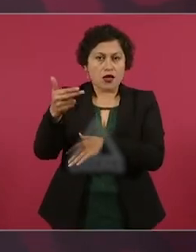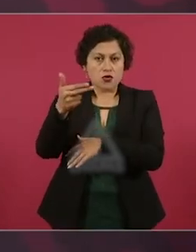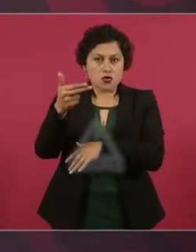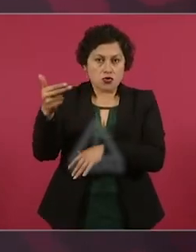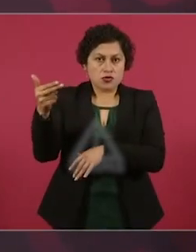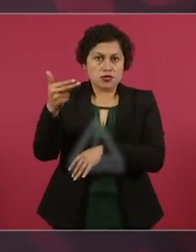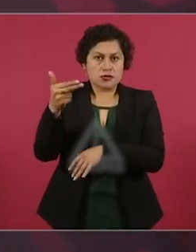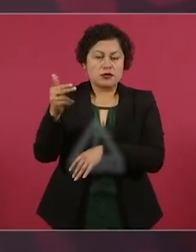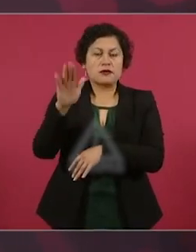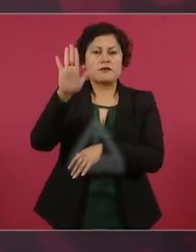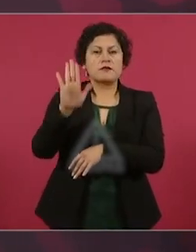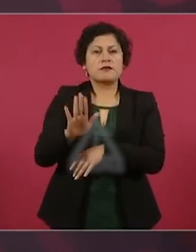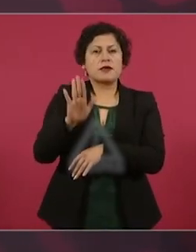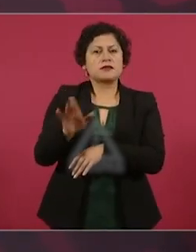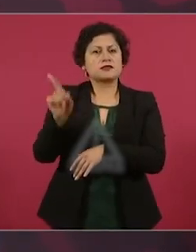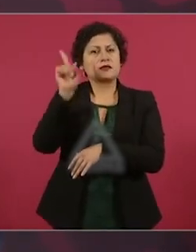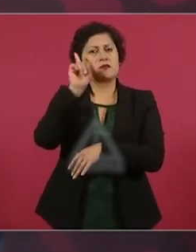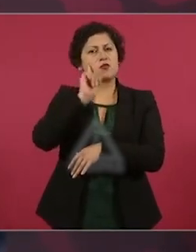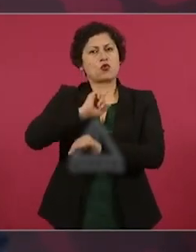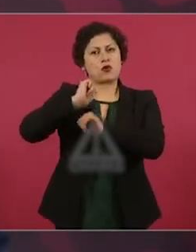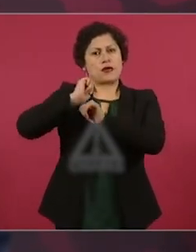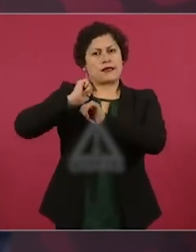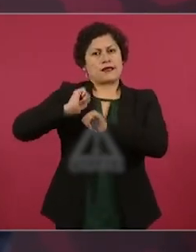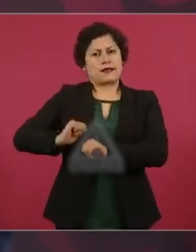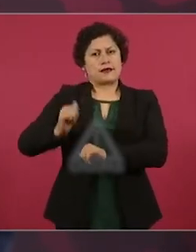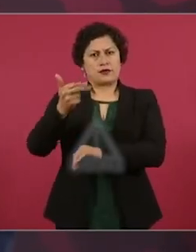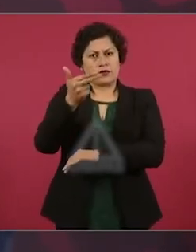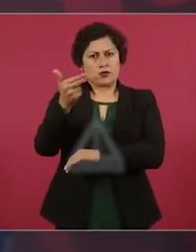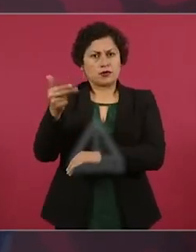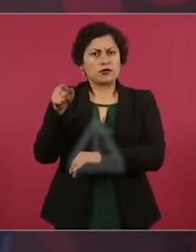la administradora del hotel tenía vinculación